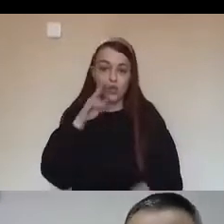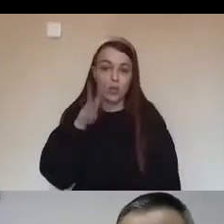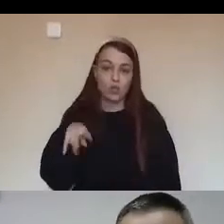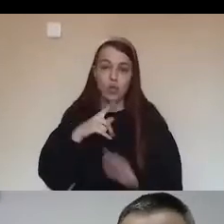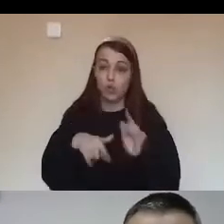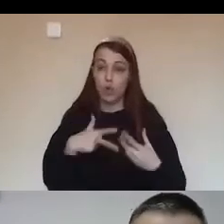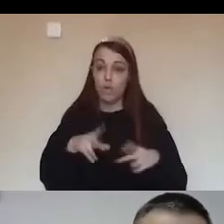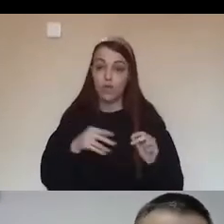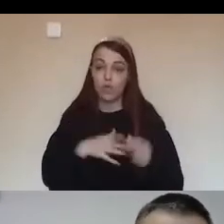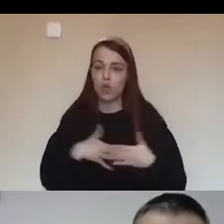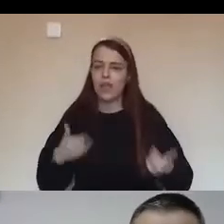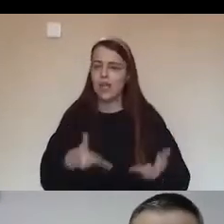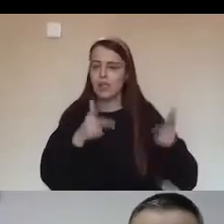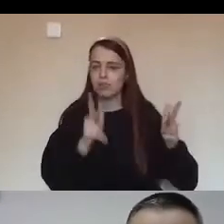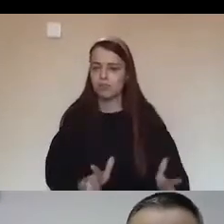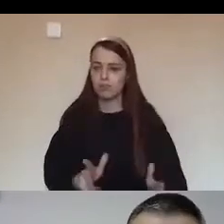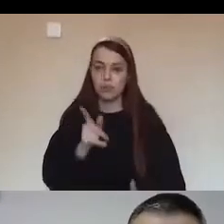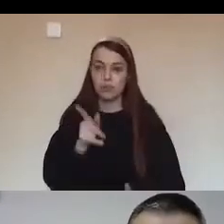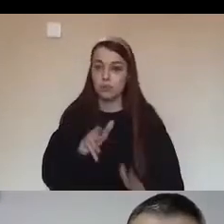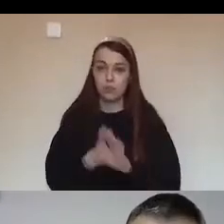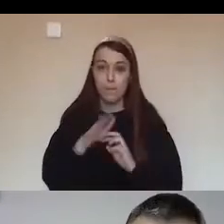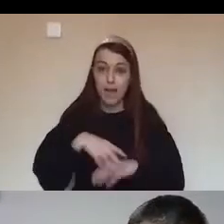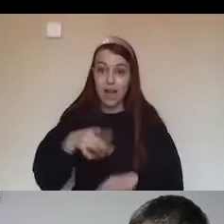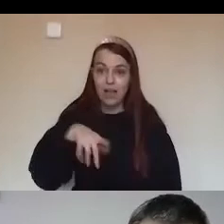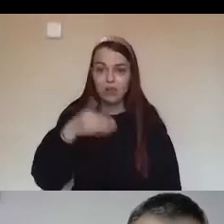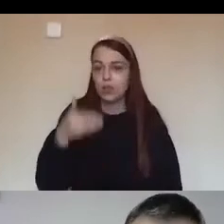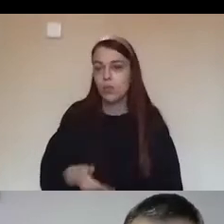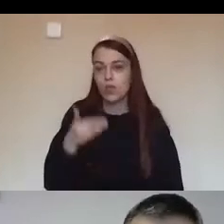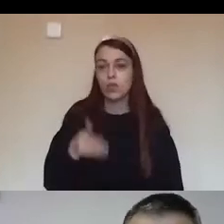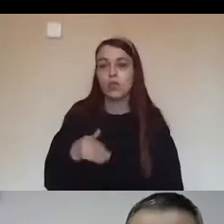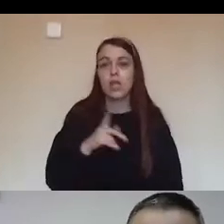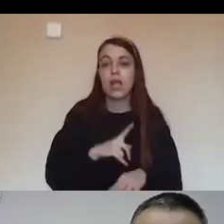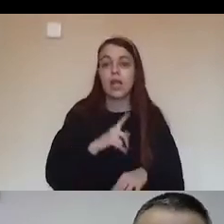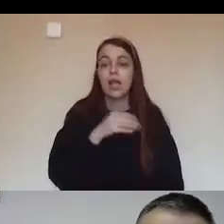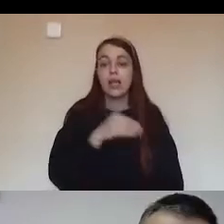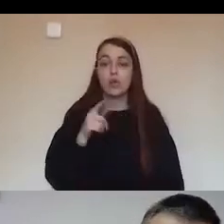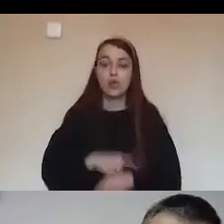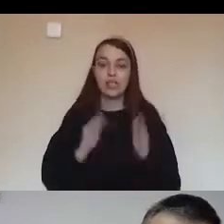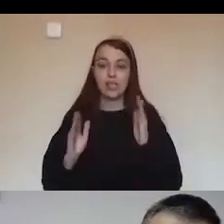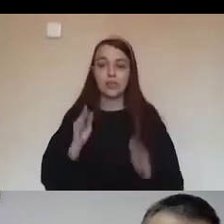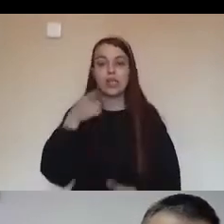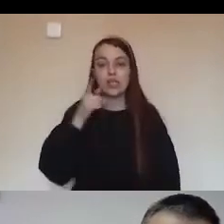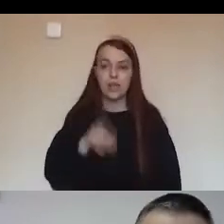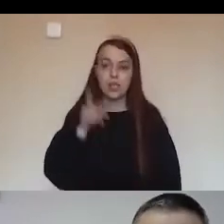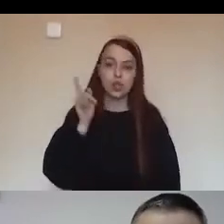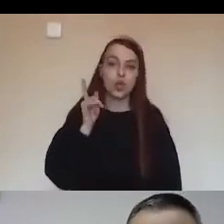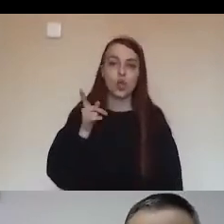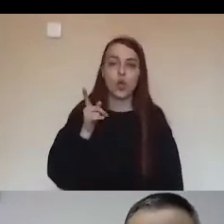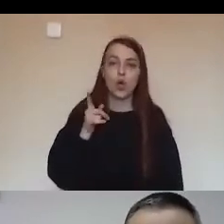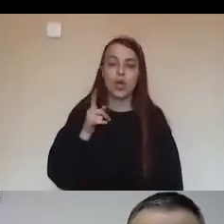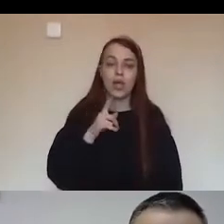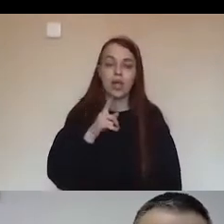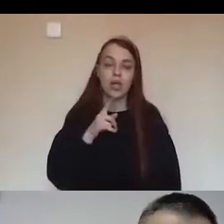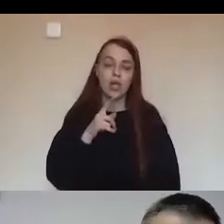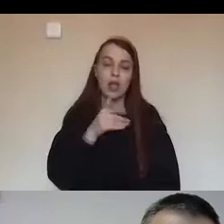¿no? Y ellos le dieron muchísima importancia. Así que sí, las exposiciones temporales también, no solamente las exposiciones permanentes. Hay